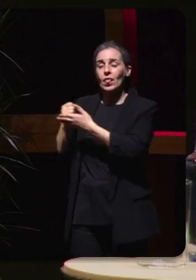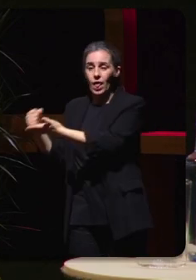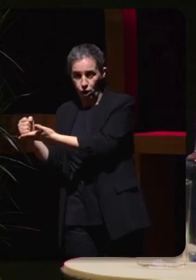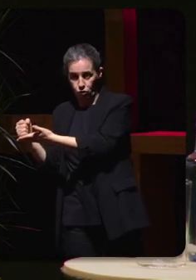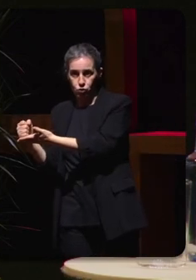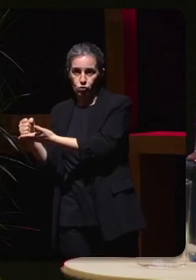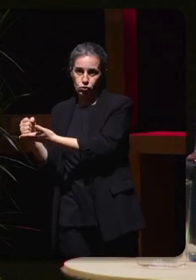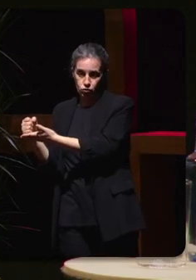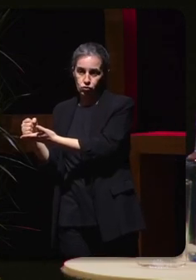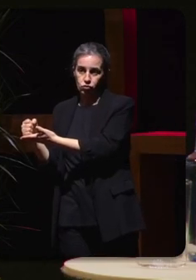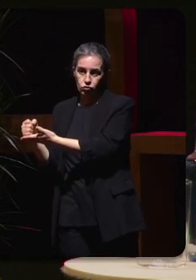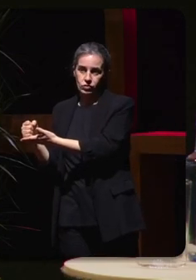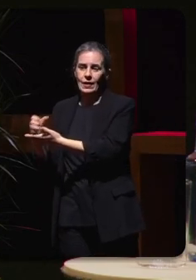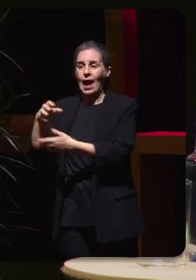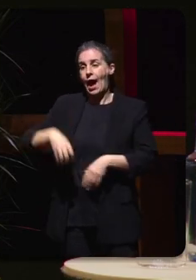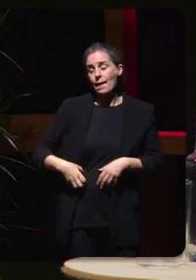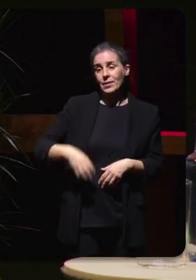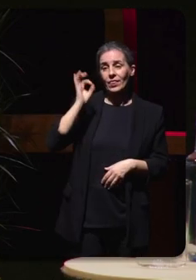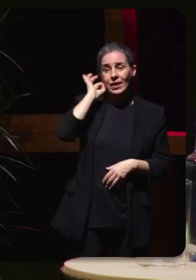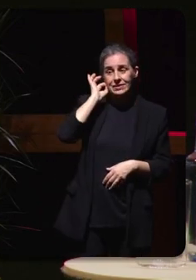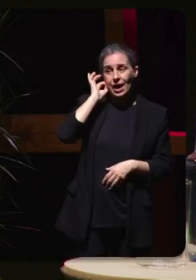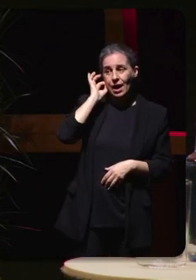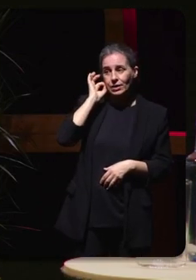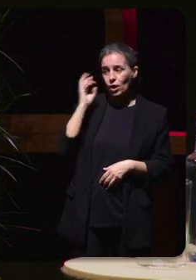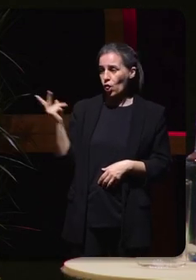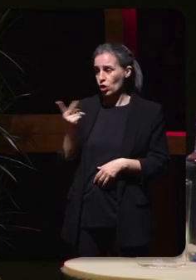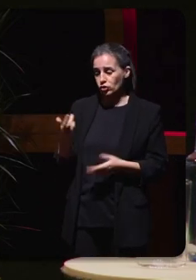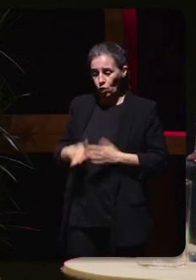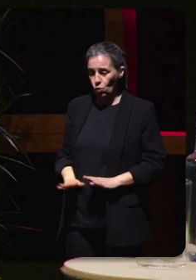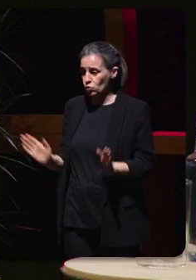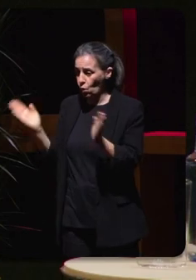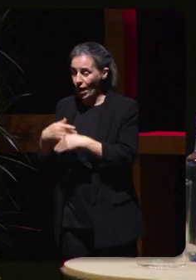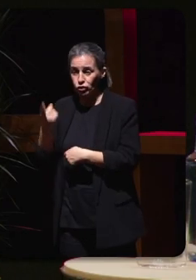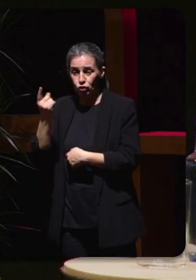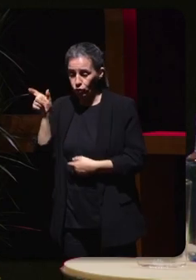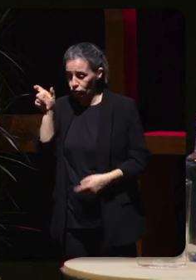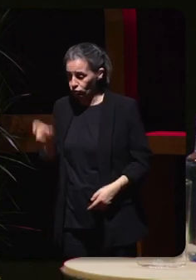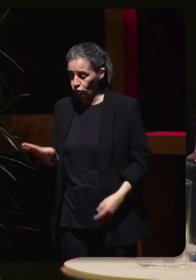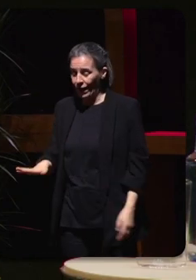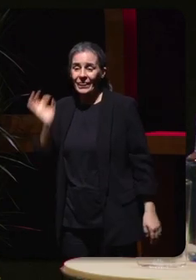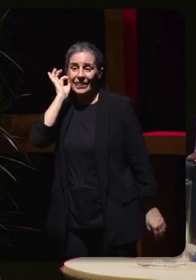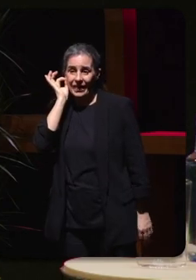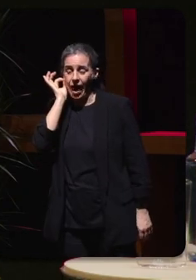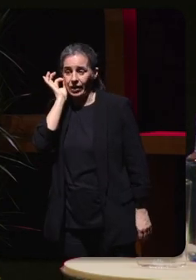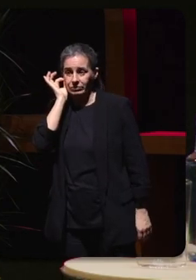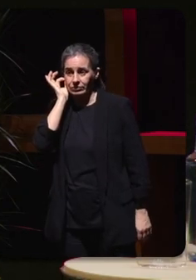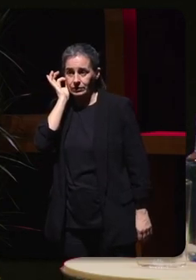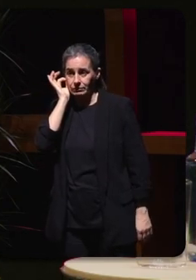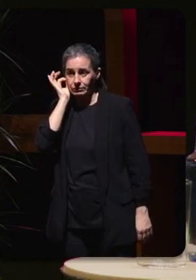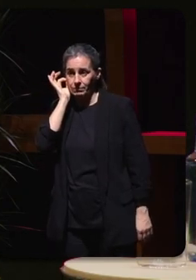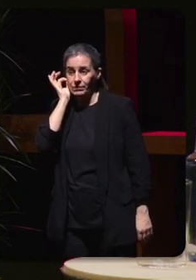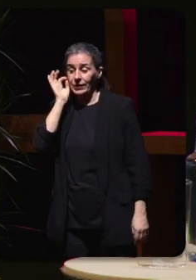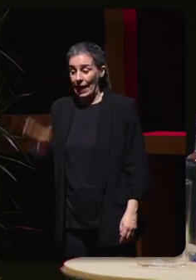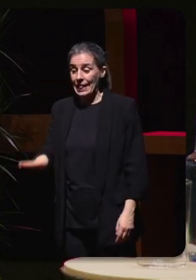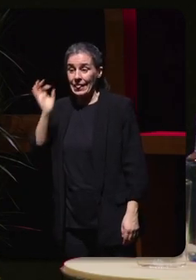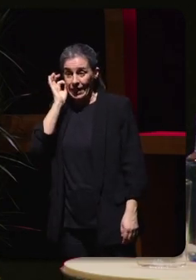aquel momento, Masako, ¿no?, no iban a tener más hijos, tenían solo una niña, Aiko, y esa niña, por la ley,